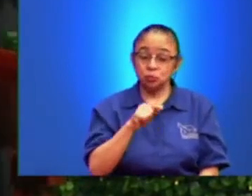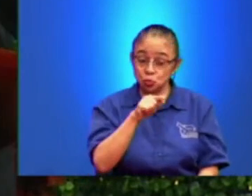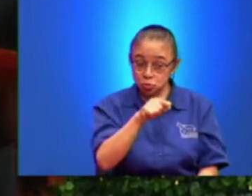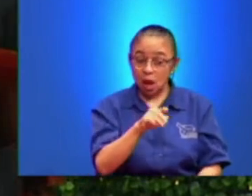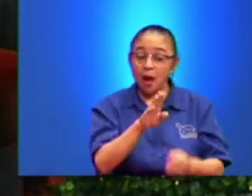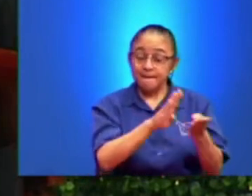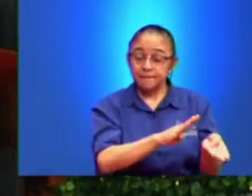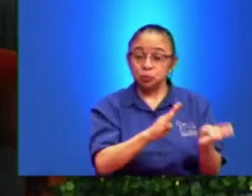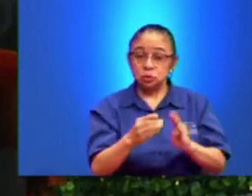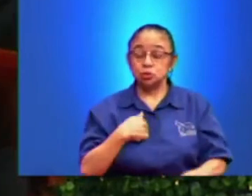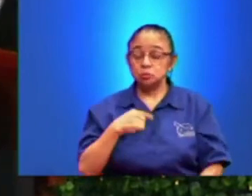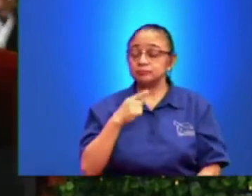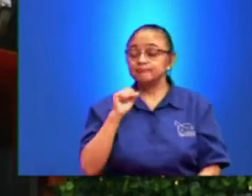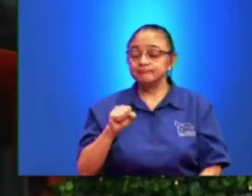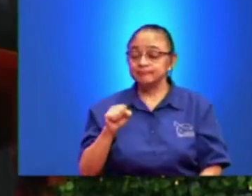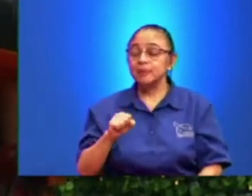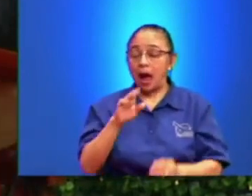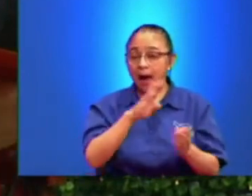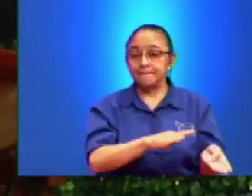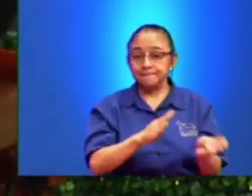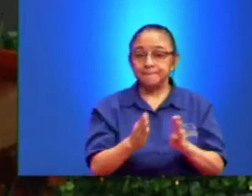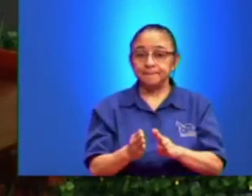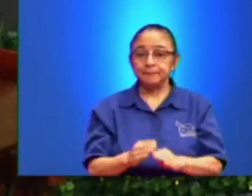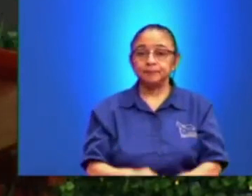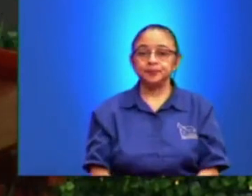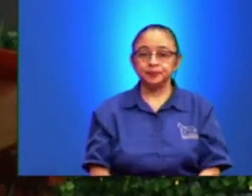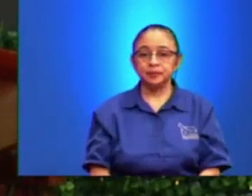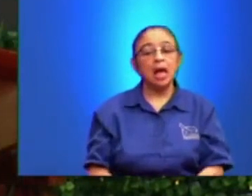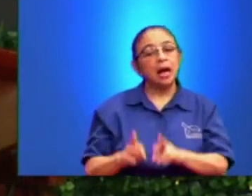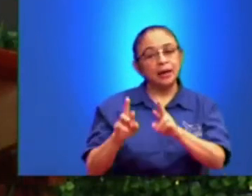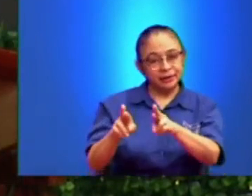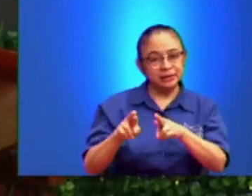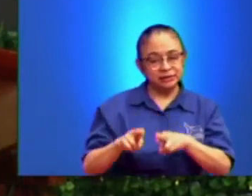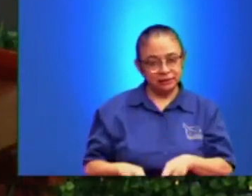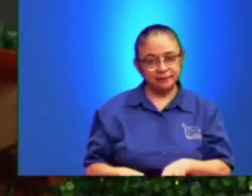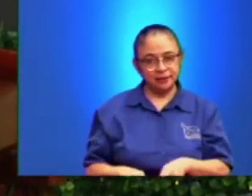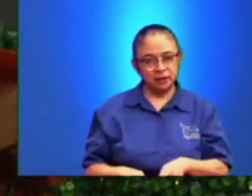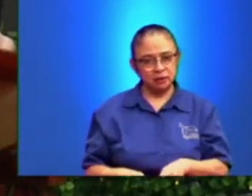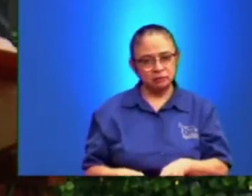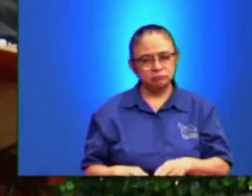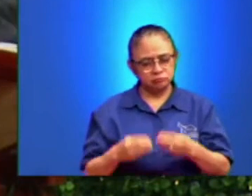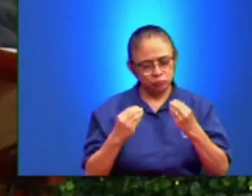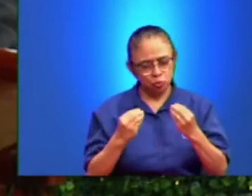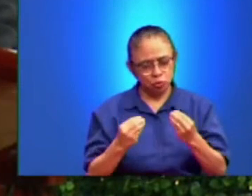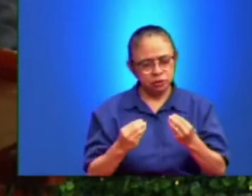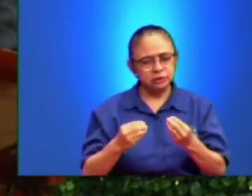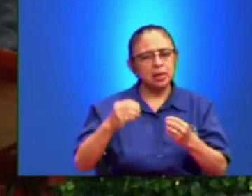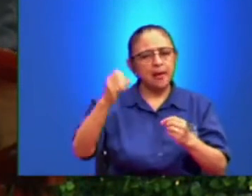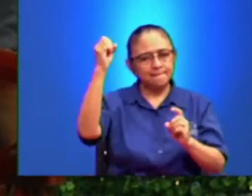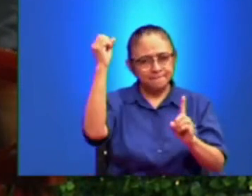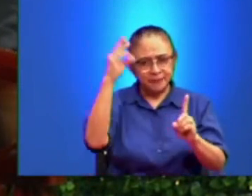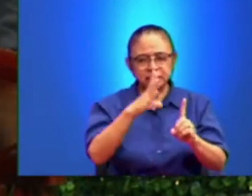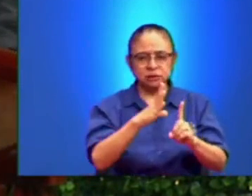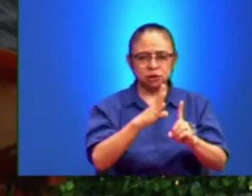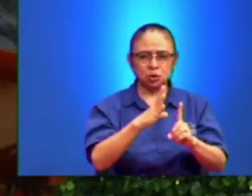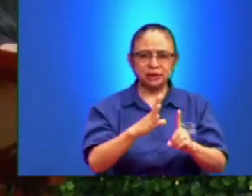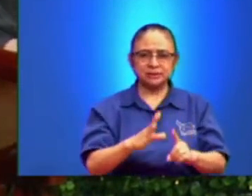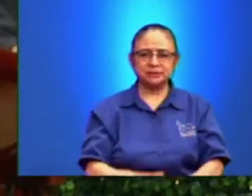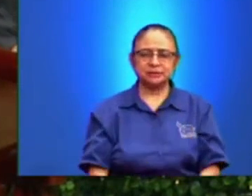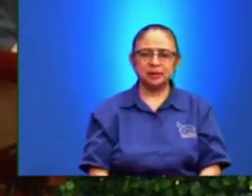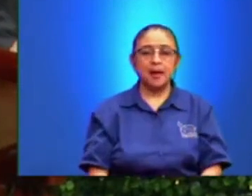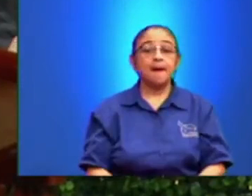pues a mí más me voy a utilizar recibí bastantes beneficios desde luego de ese bautismo